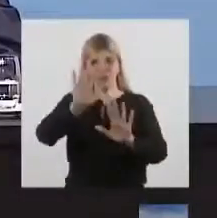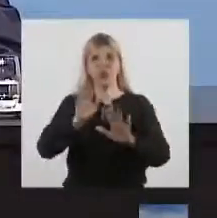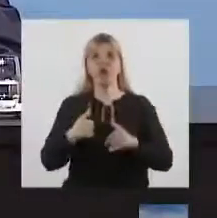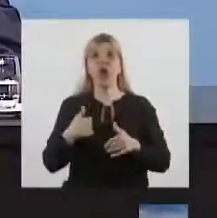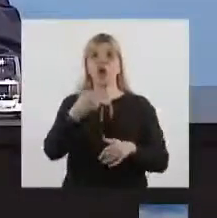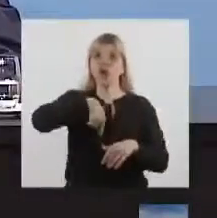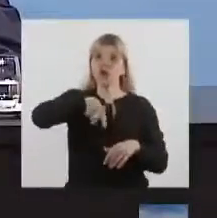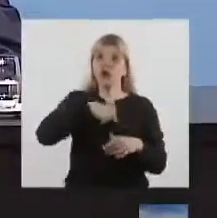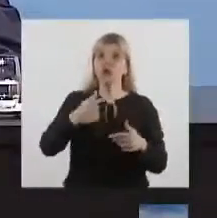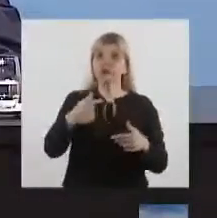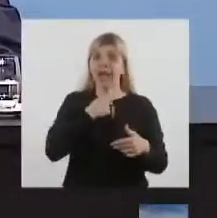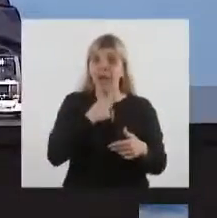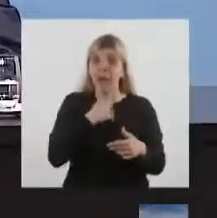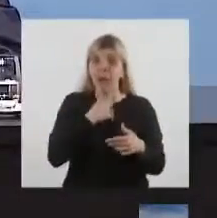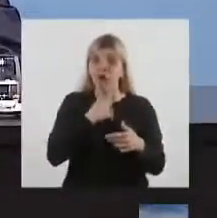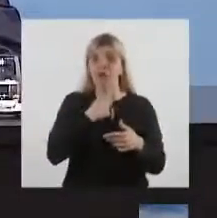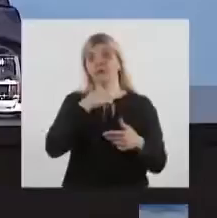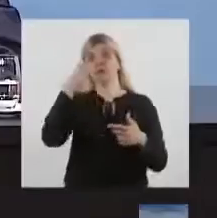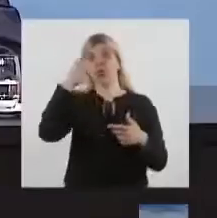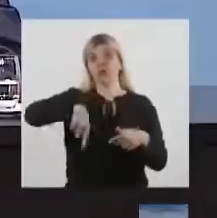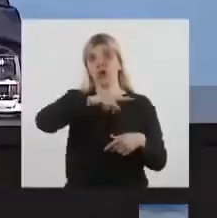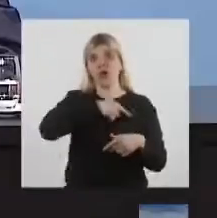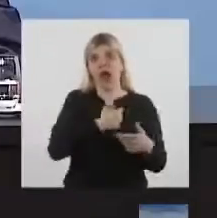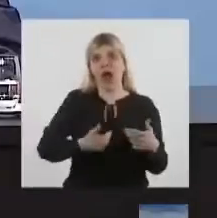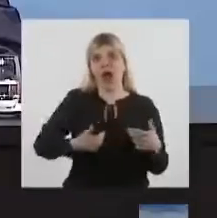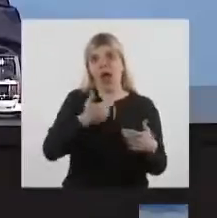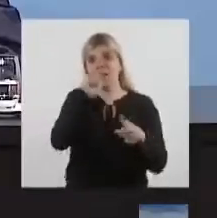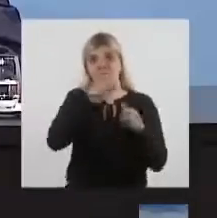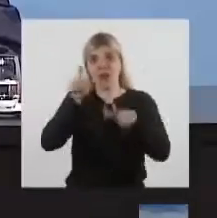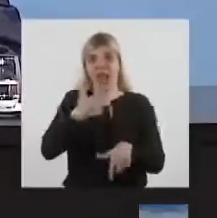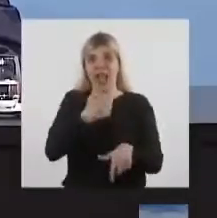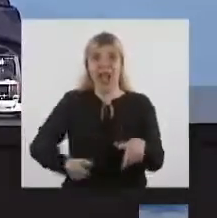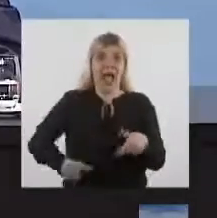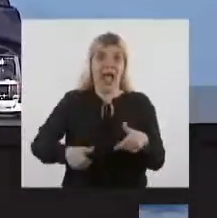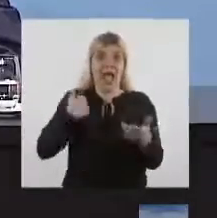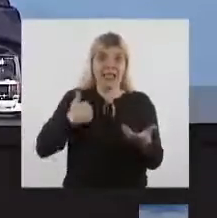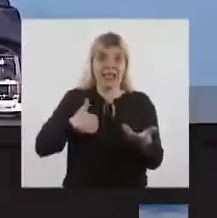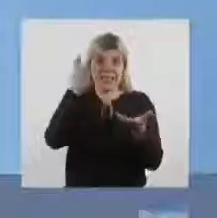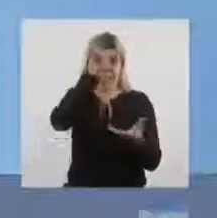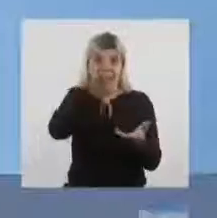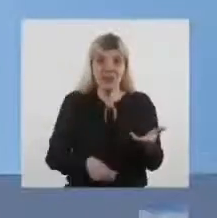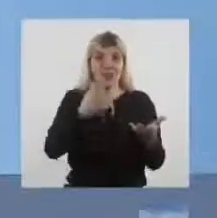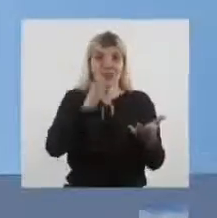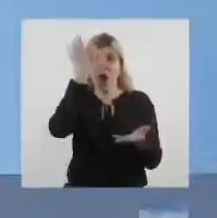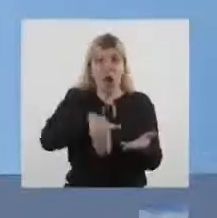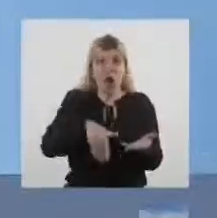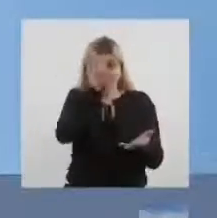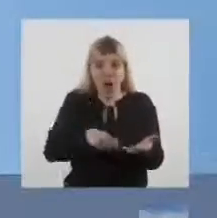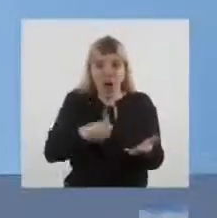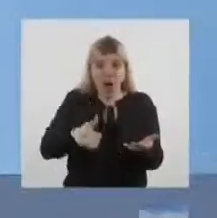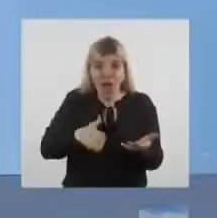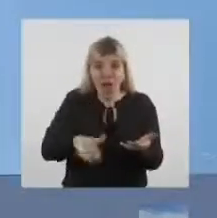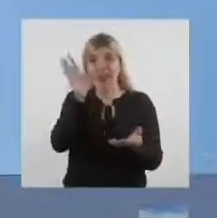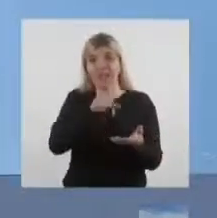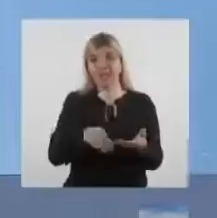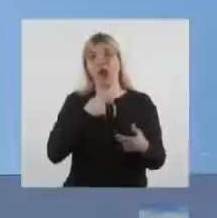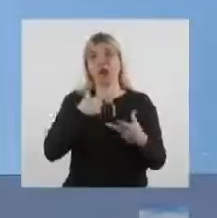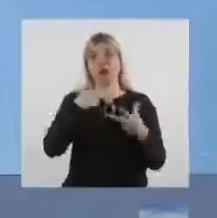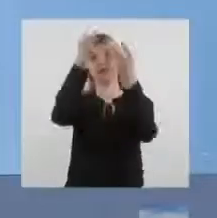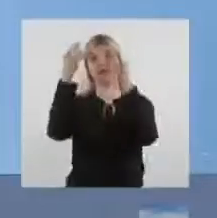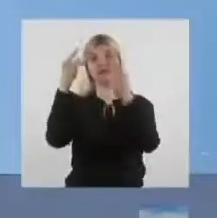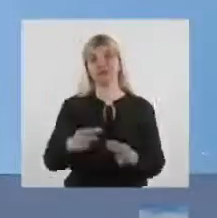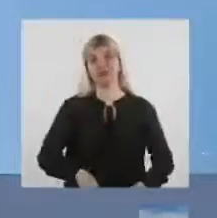verdad lo que intentamos es que se vacunen todos los argentinos que tengan que vacunarse por eso nosotros les explicaba recién